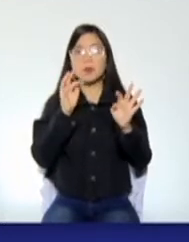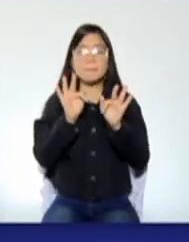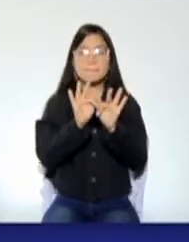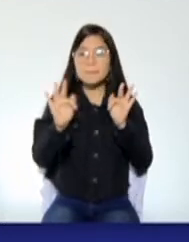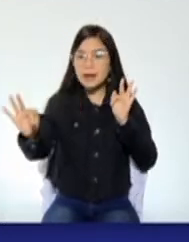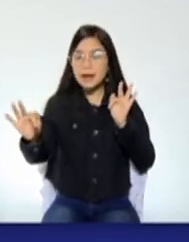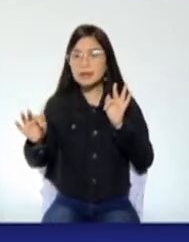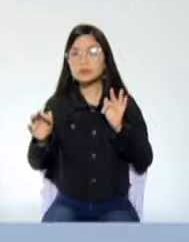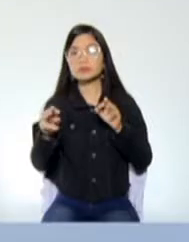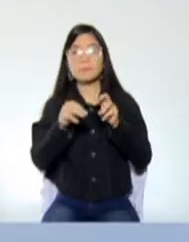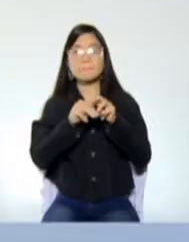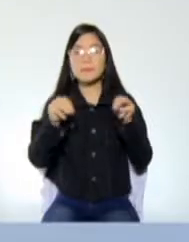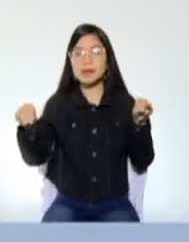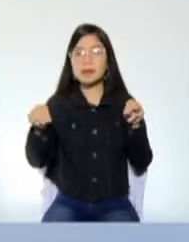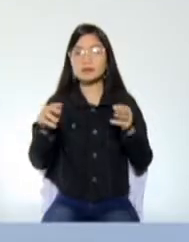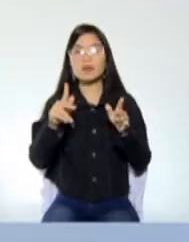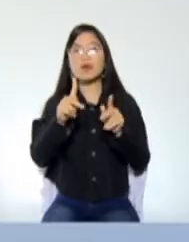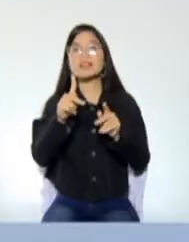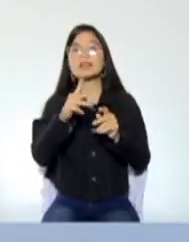para 5.